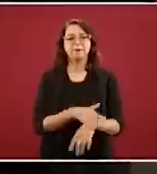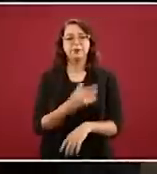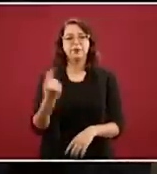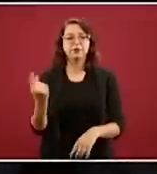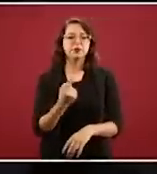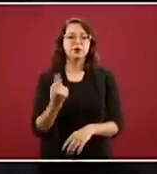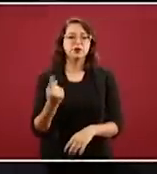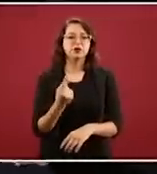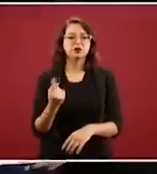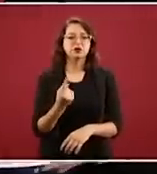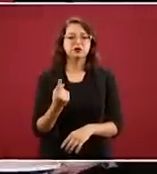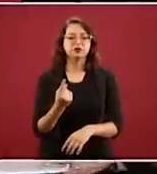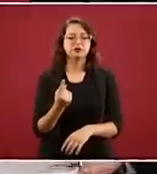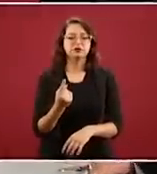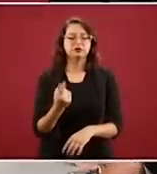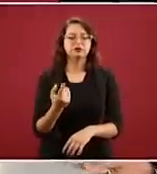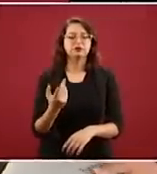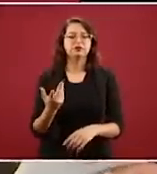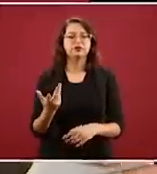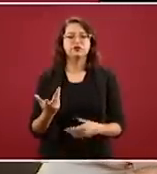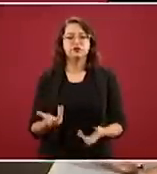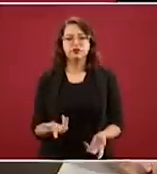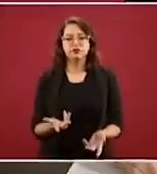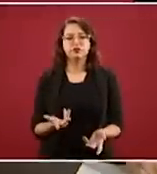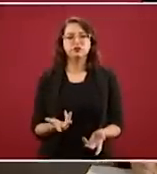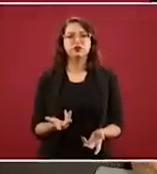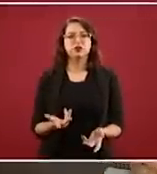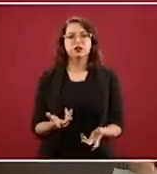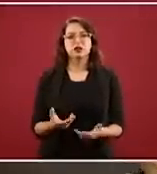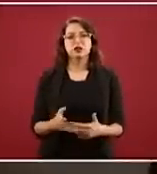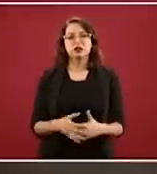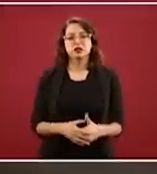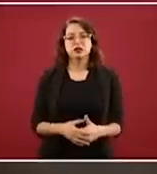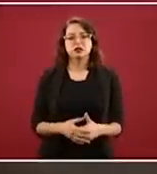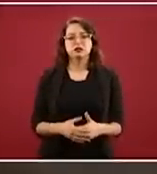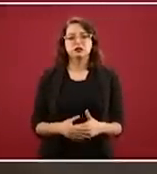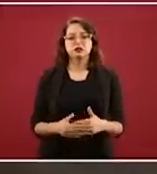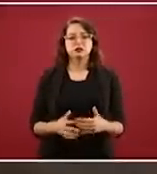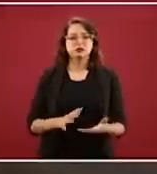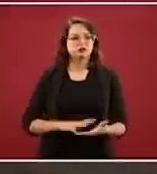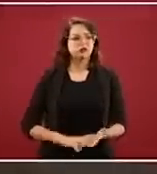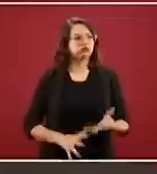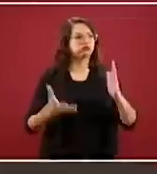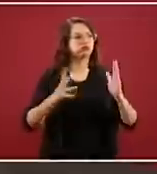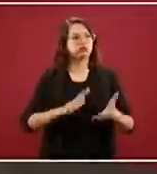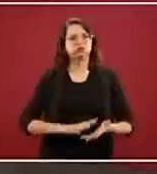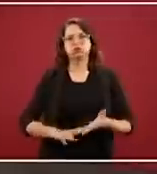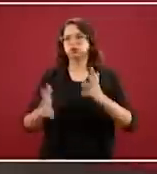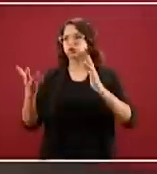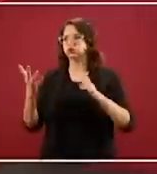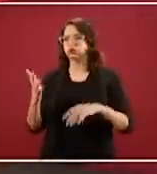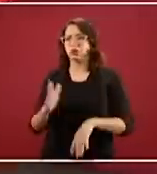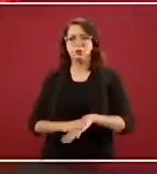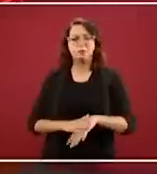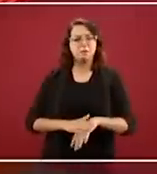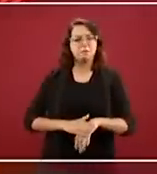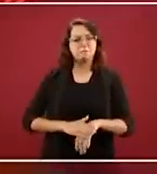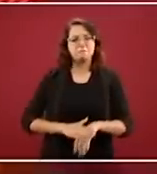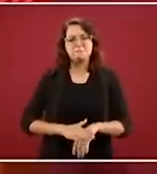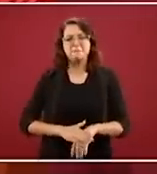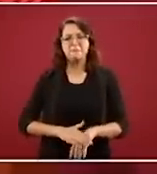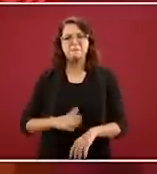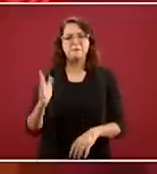había una tendencia a la alza en